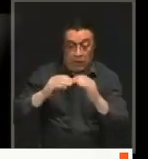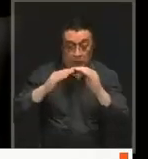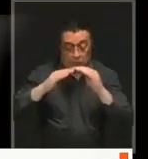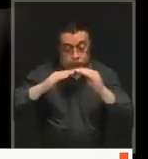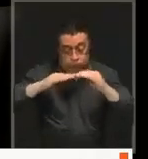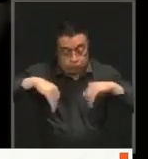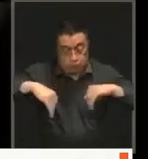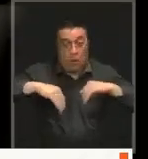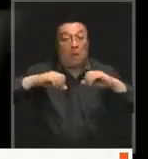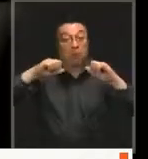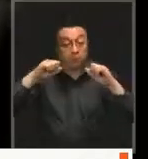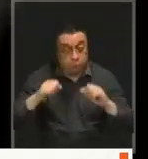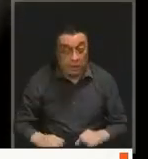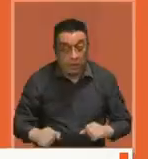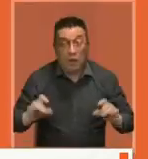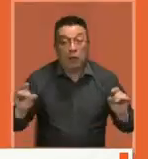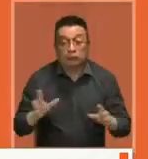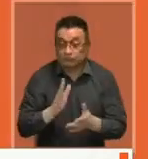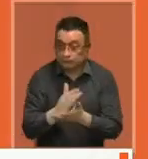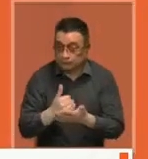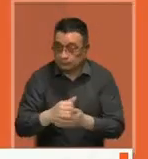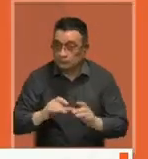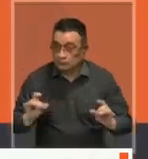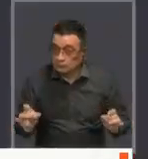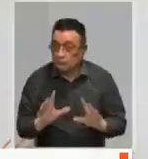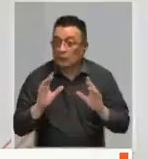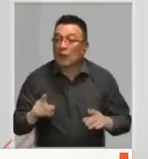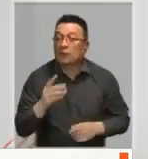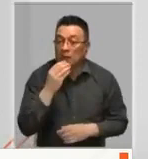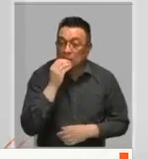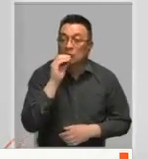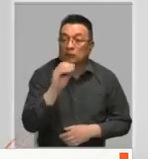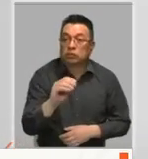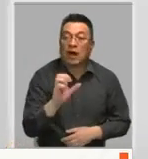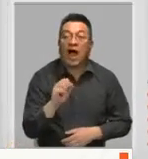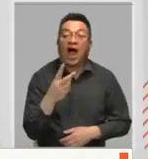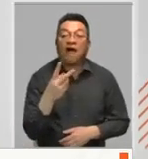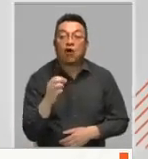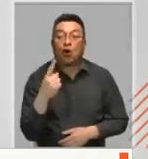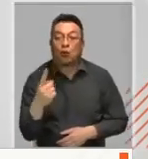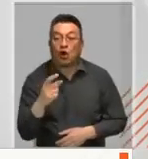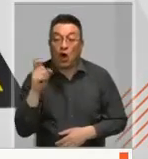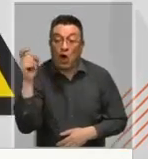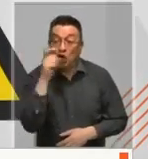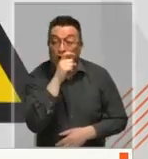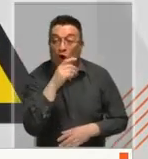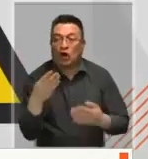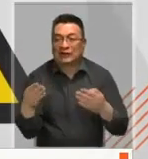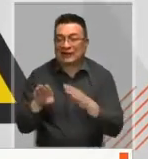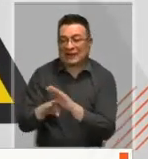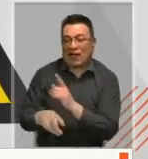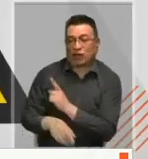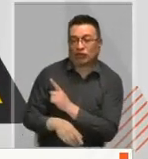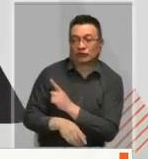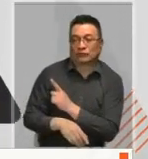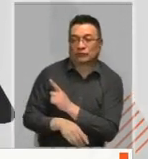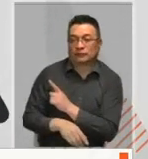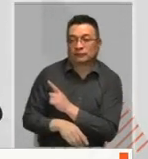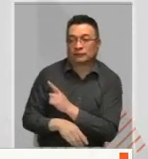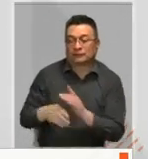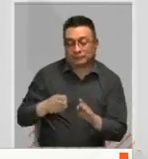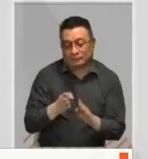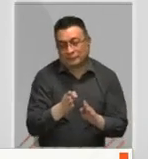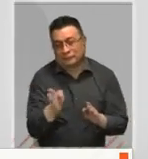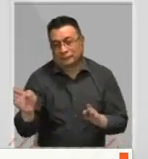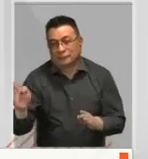sino que se toman las medidas adecuadas. Ahí tiene un esquema de AVO 1. En rojo, el tramo cerrado de la ruta. Es la salida